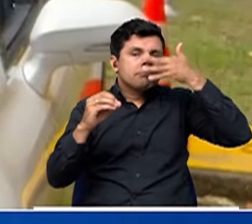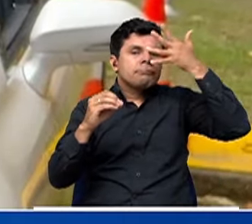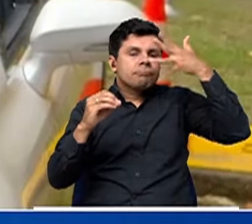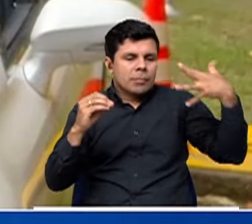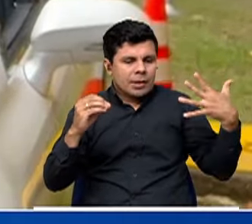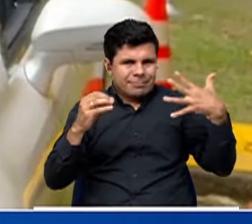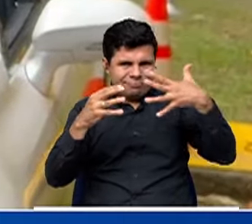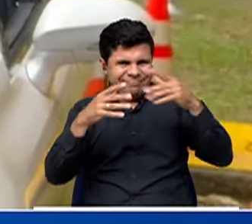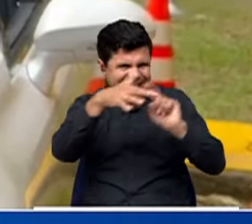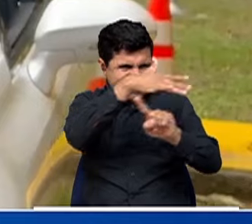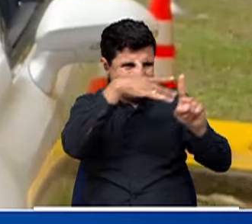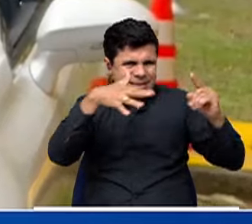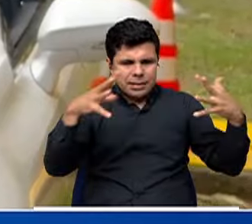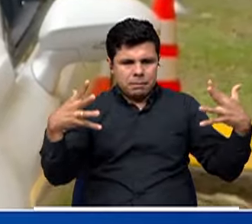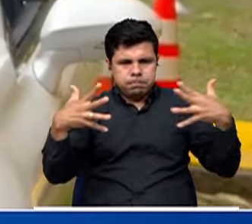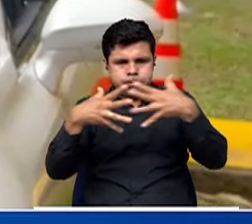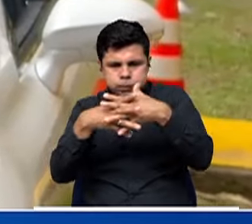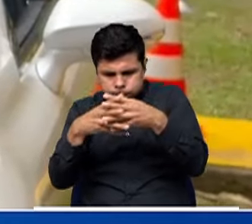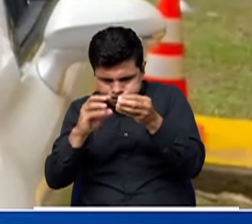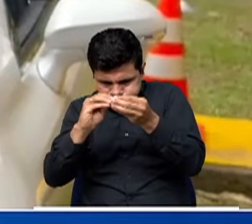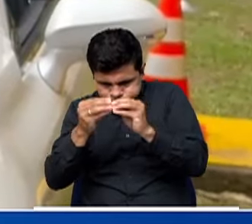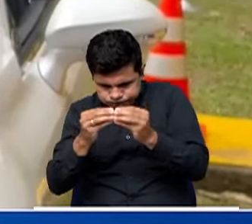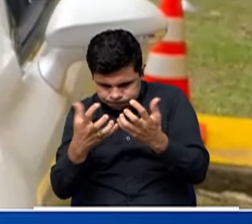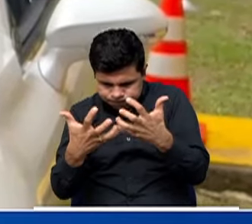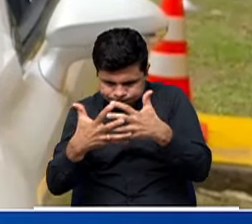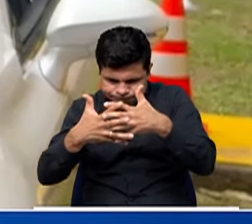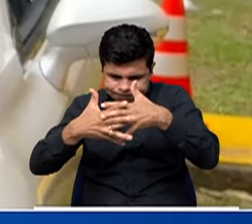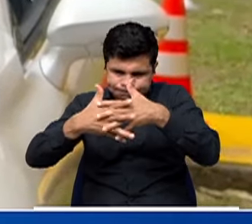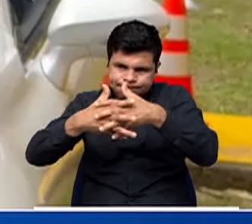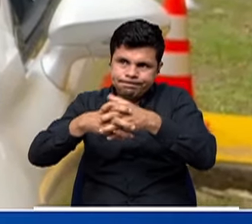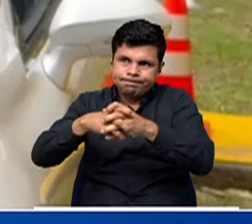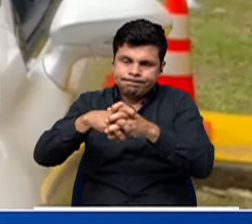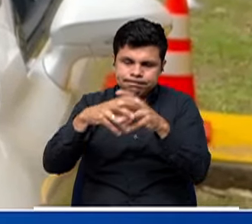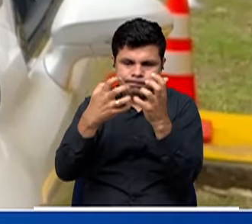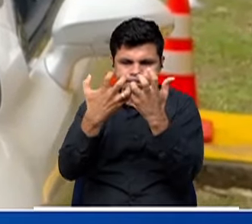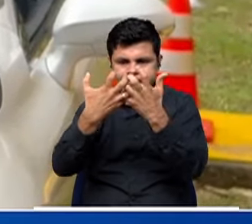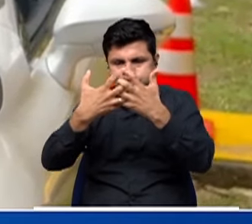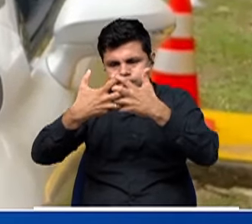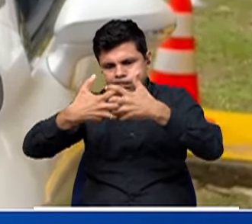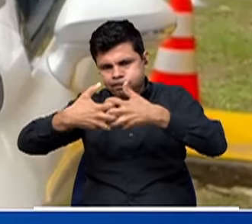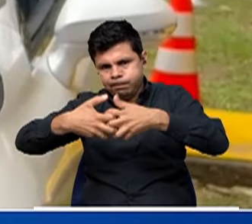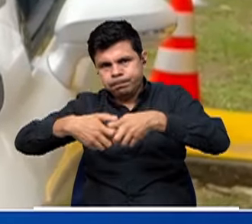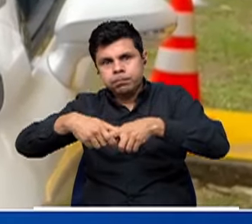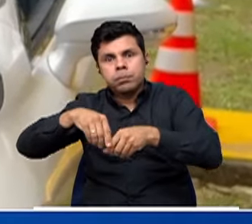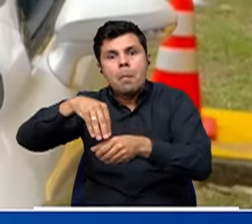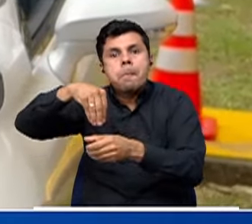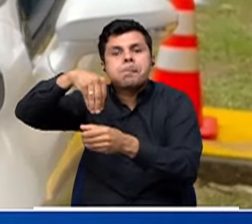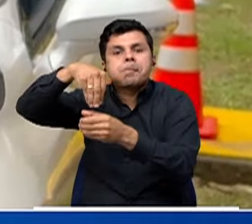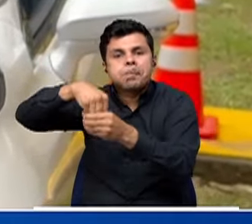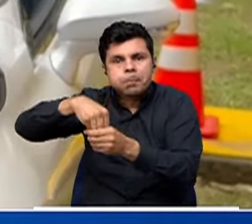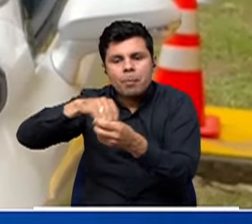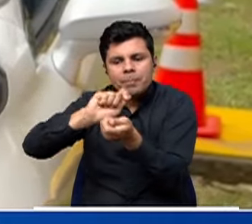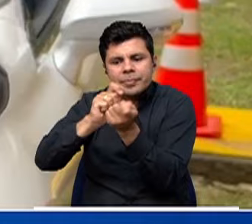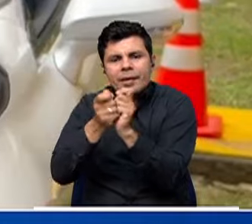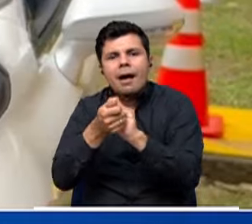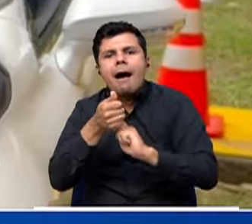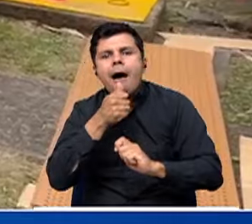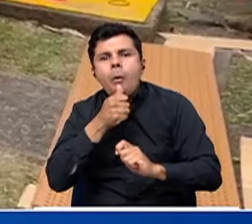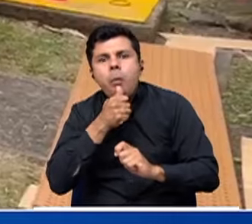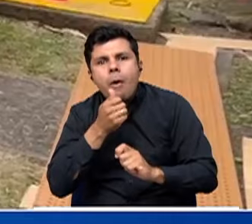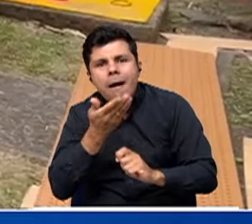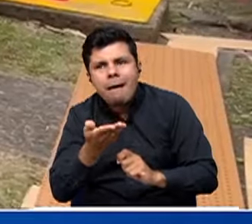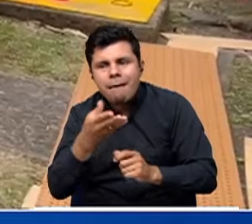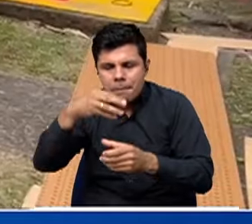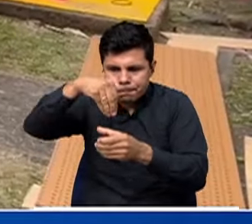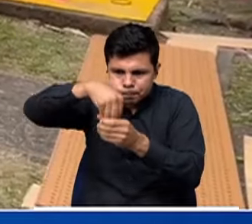idea es que a través de una celda de combustibles, el hidrógeno y el oxígeno se recombinen para formar la molécula de agua y liberen la suficiente